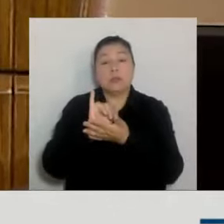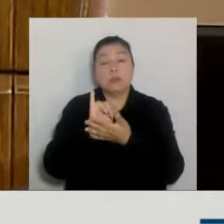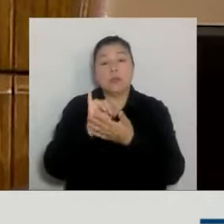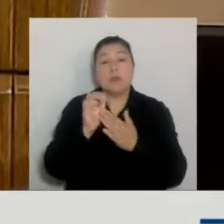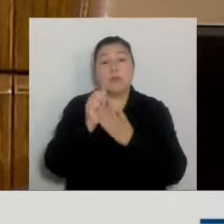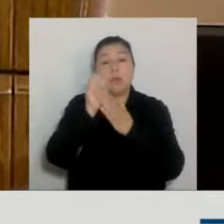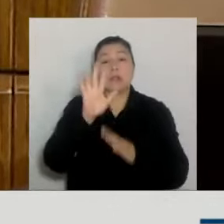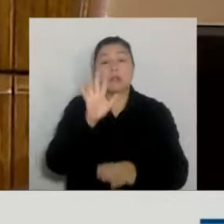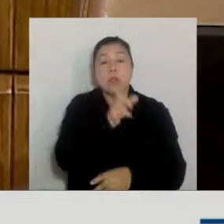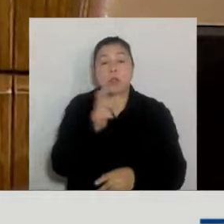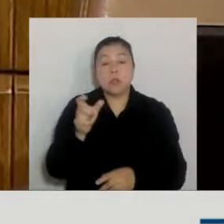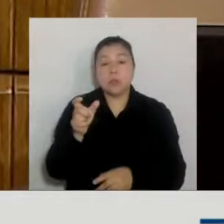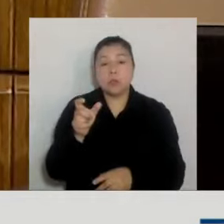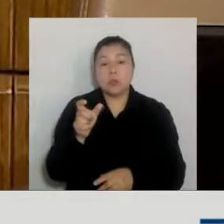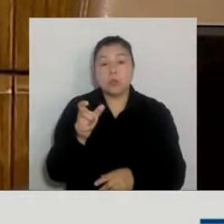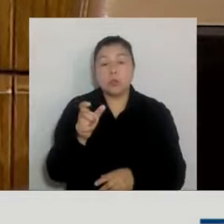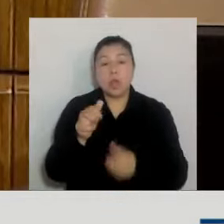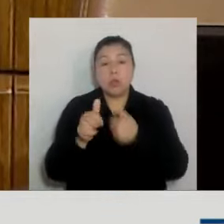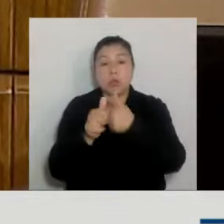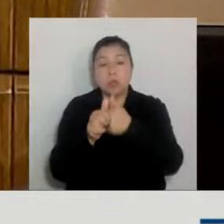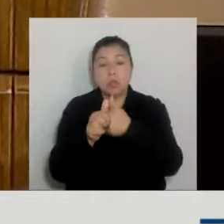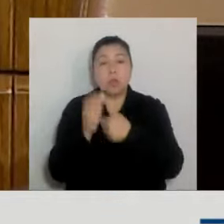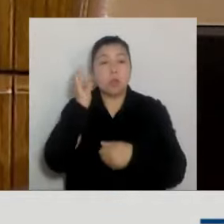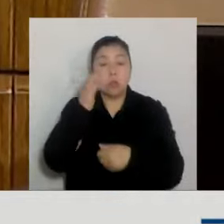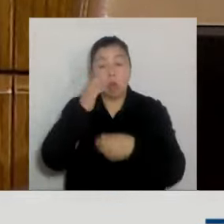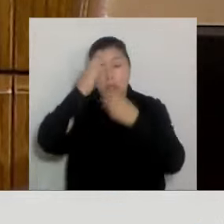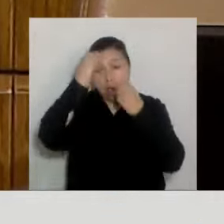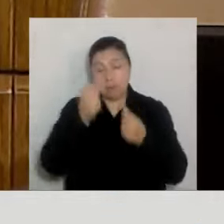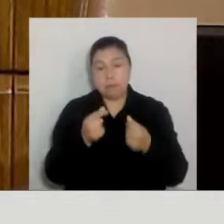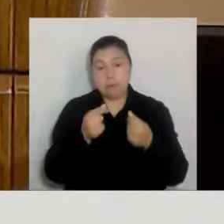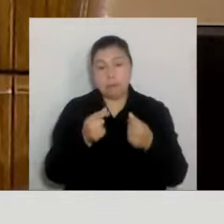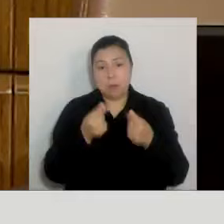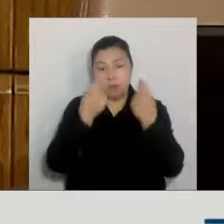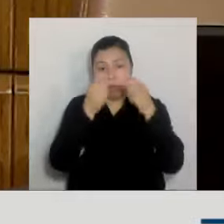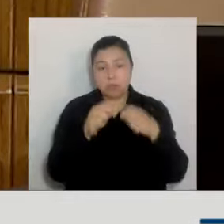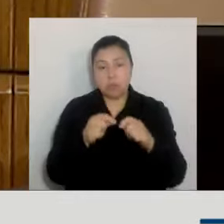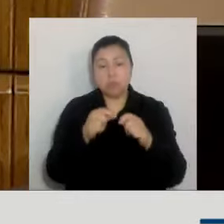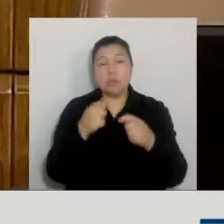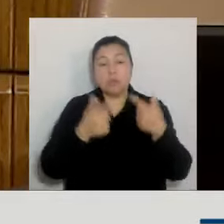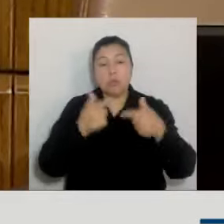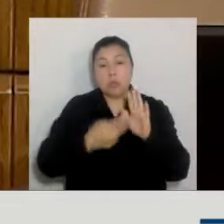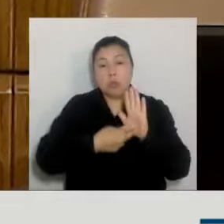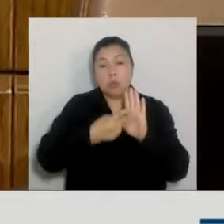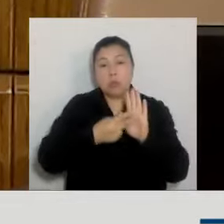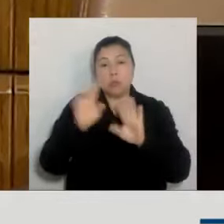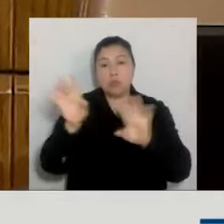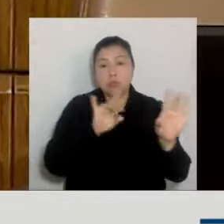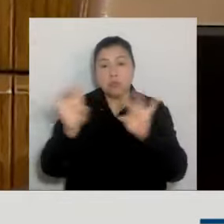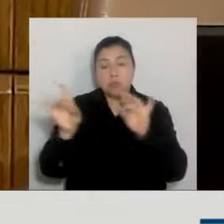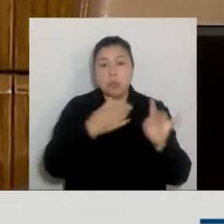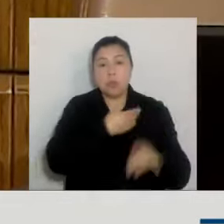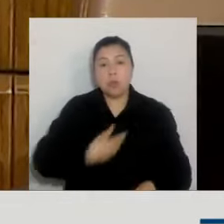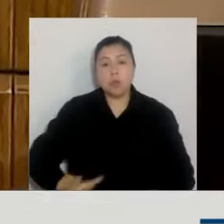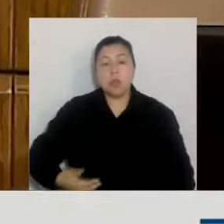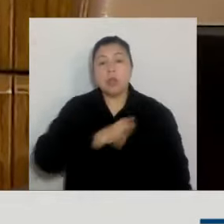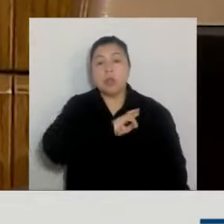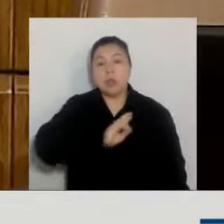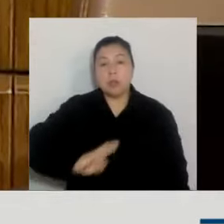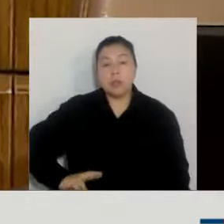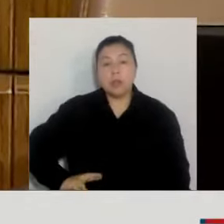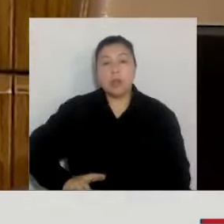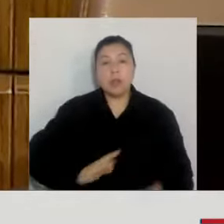personas consejeros que serán expertos en formulación y evaluación de políticas públicas serán nombrados por el presidente de la república a partir de